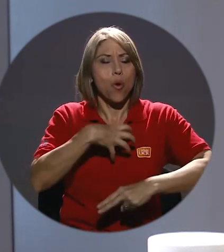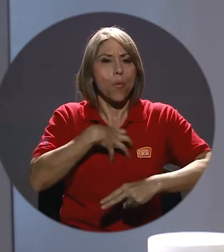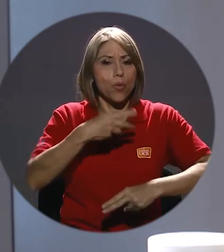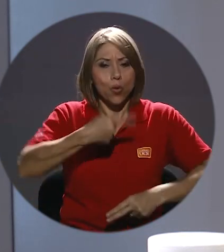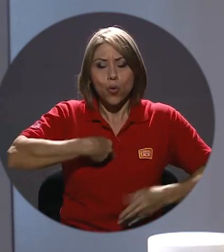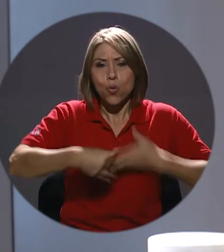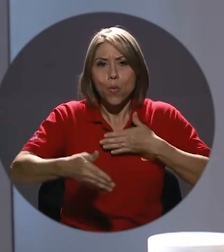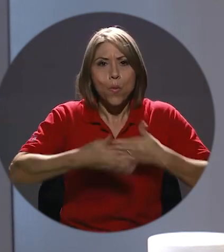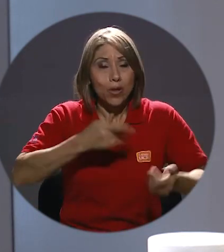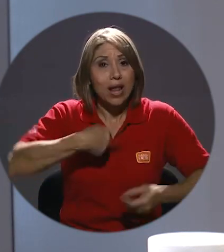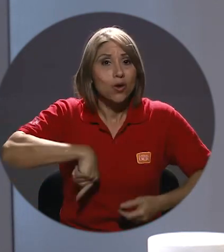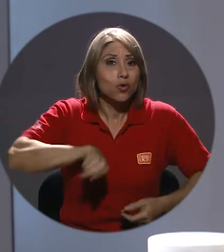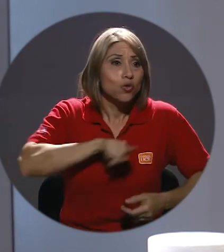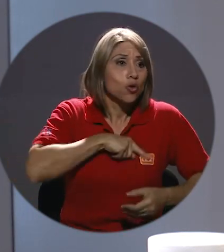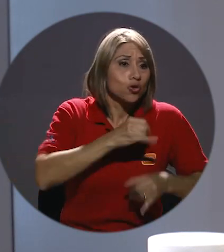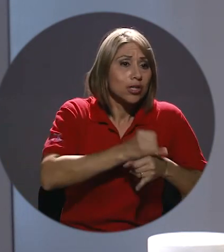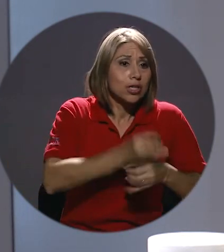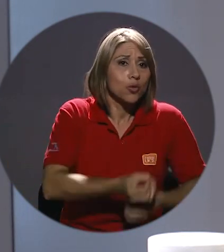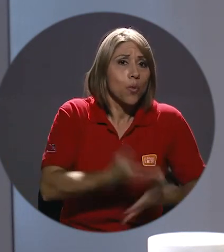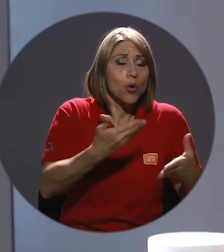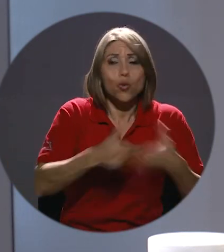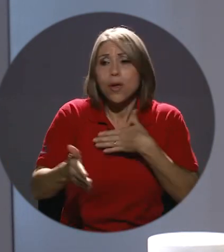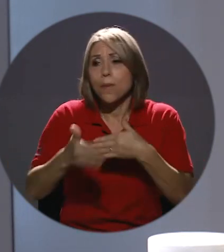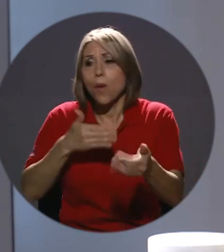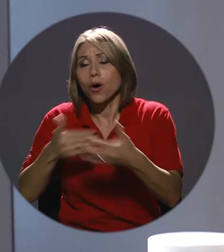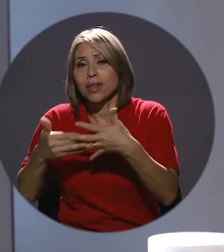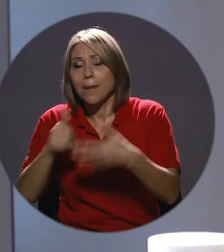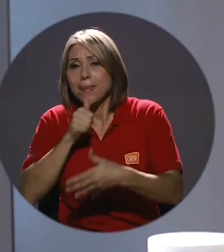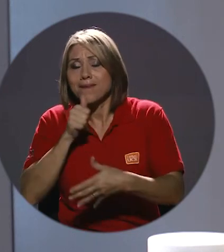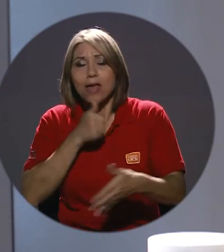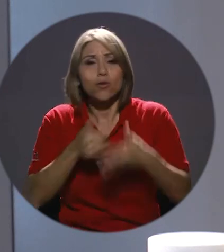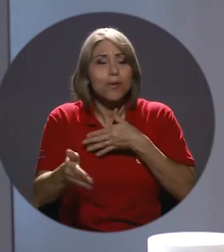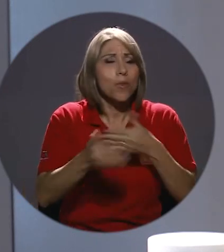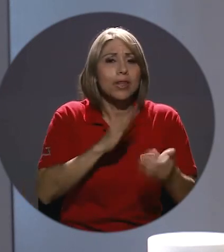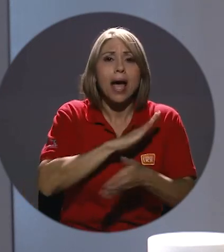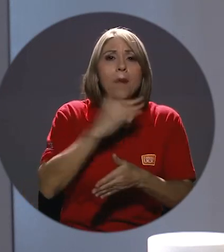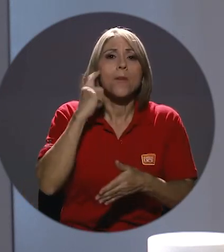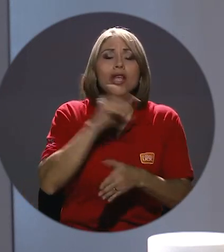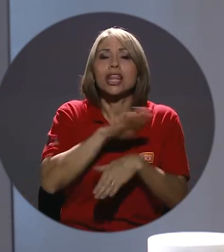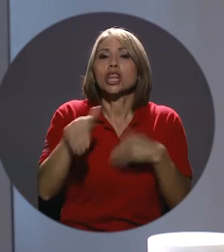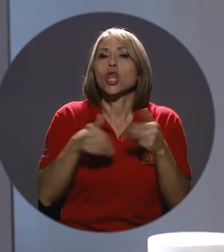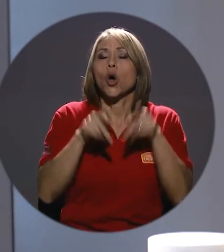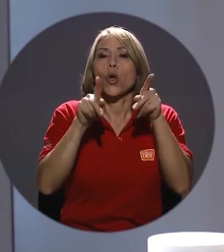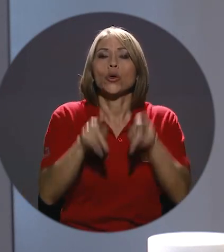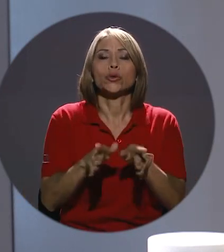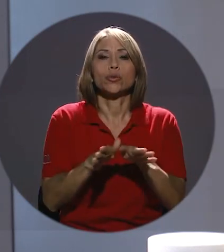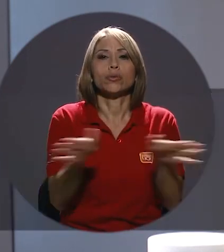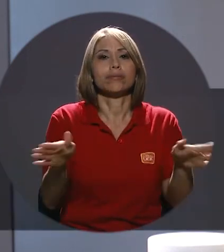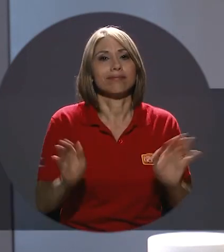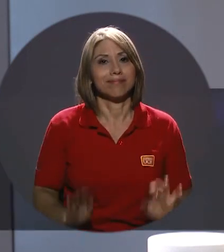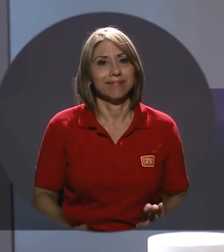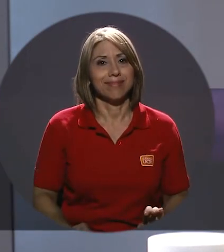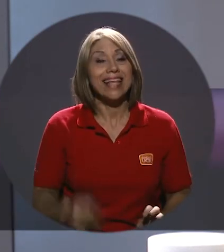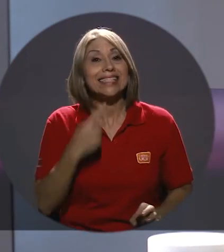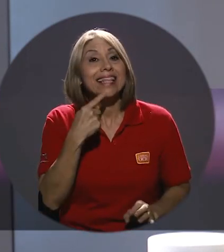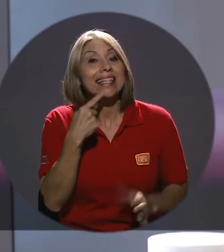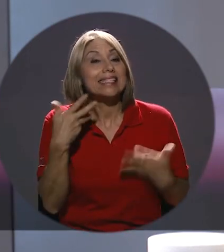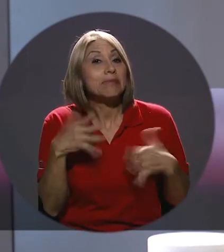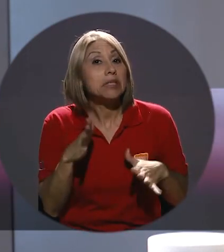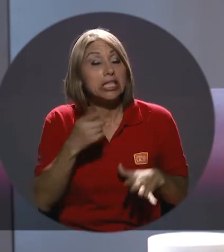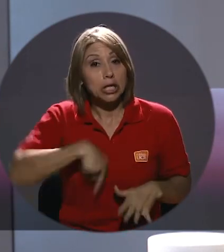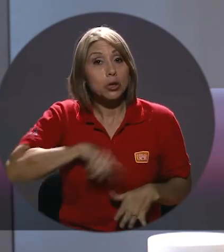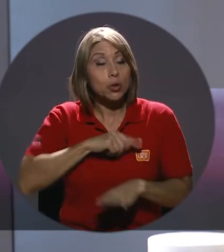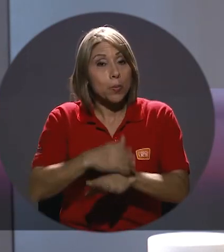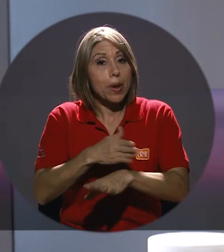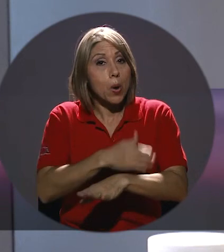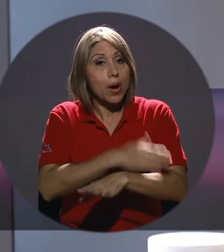somos la parte privada o la sociedad civil. Es un asunto de todos y todas porque, como dijo alguien por ahí, si mejoramos la